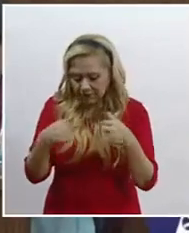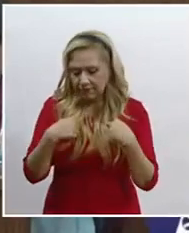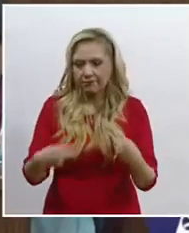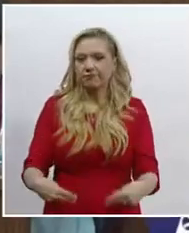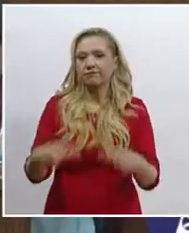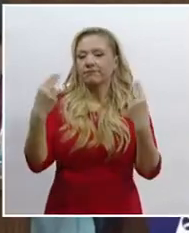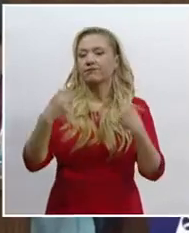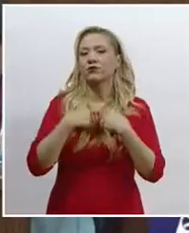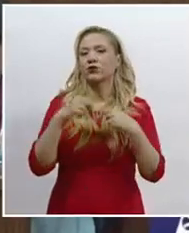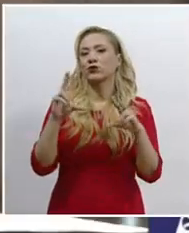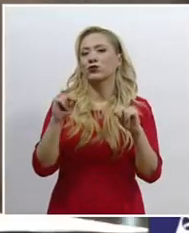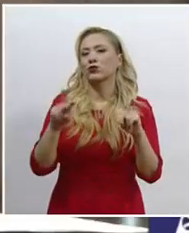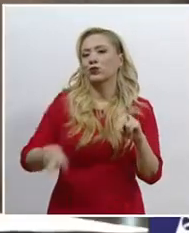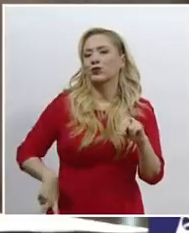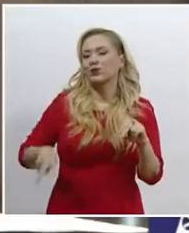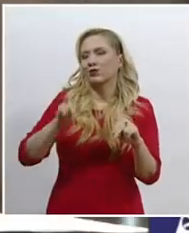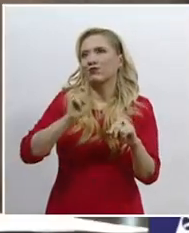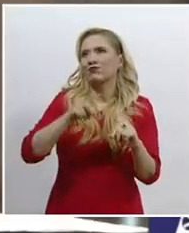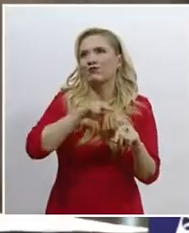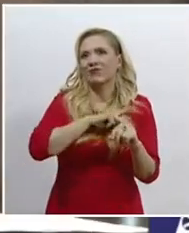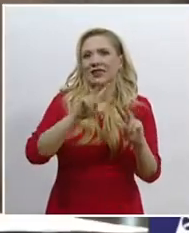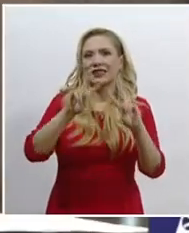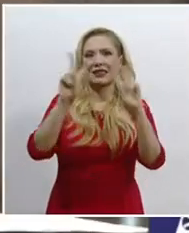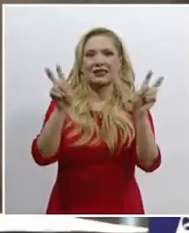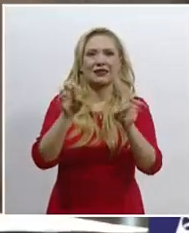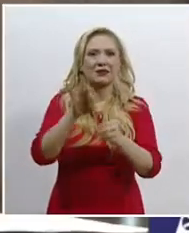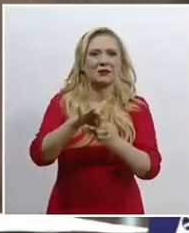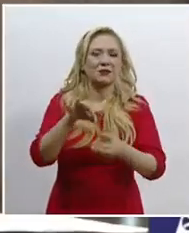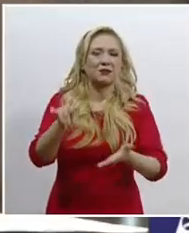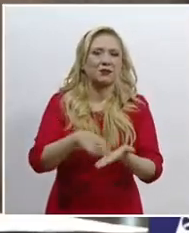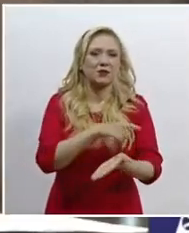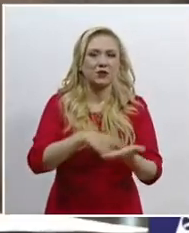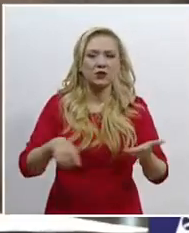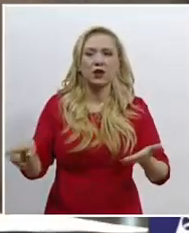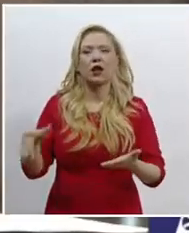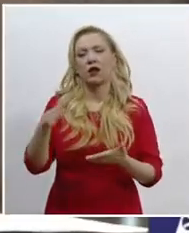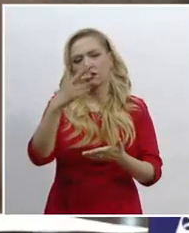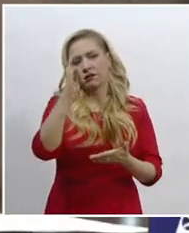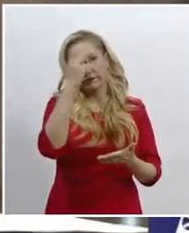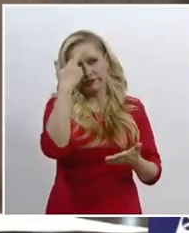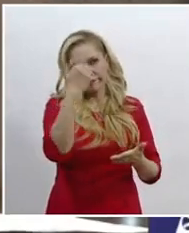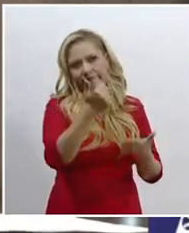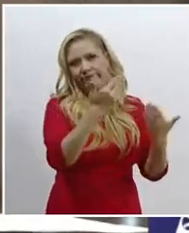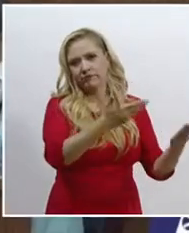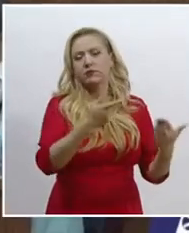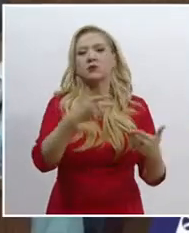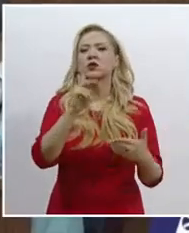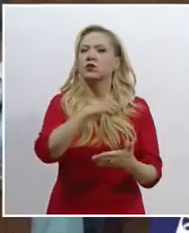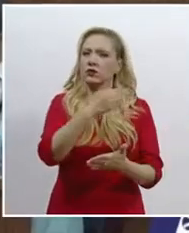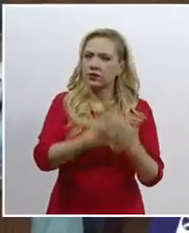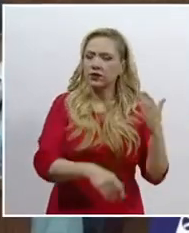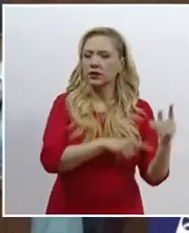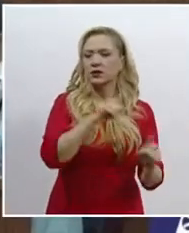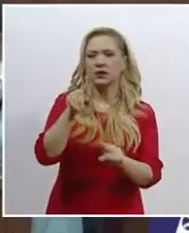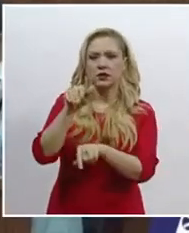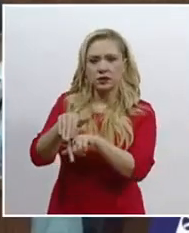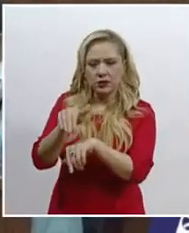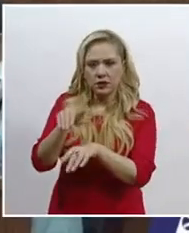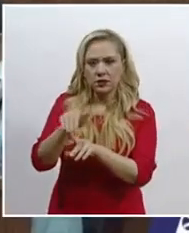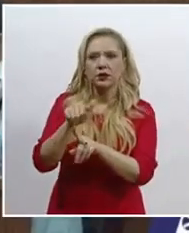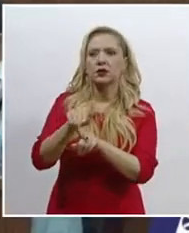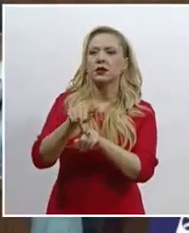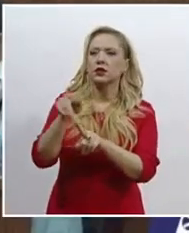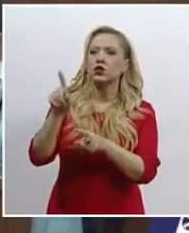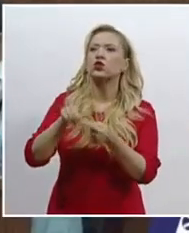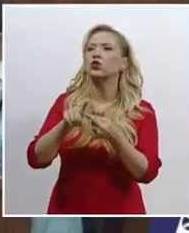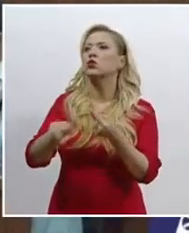no considerarlo de materia electoral, que si bien la sala le dio la razón en ese aspecto, consideró que no brindó a los ciudadanos una vía para que su